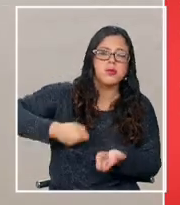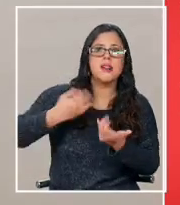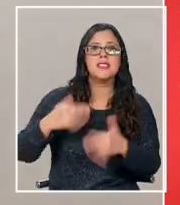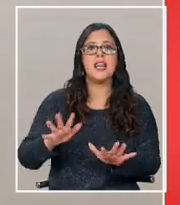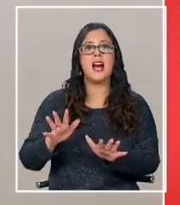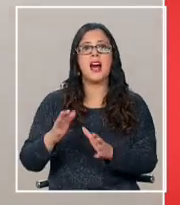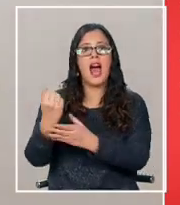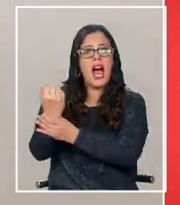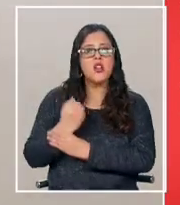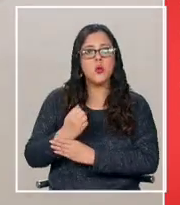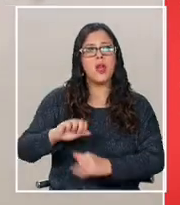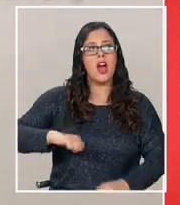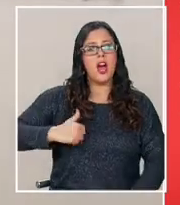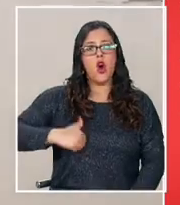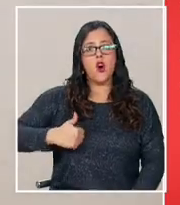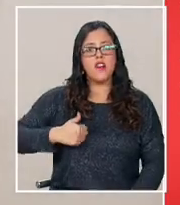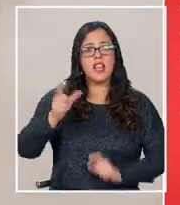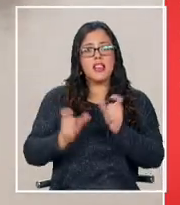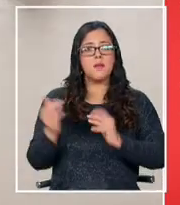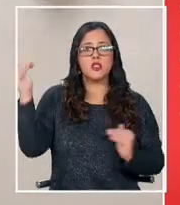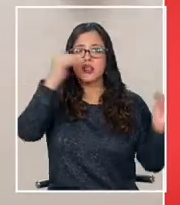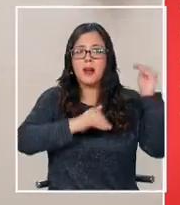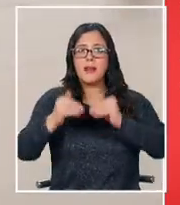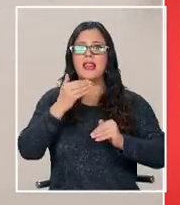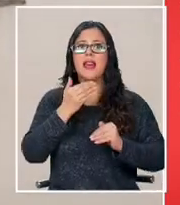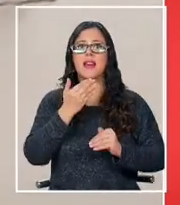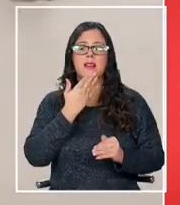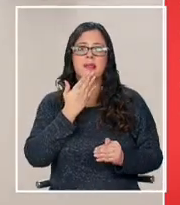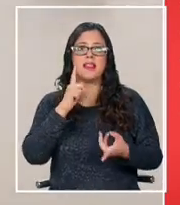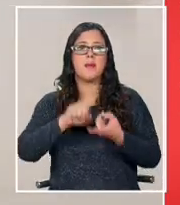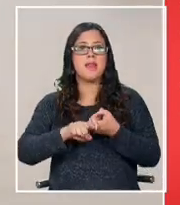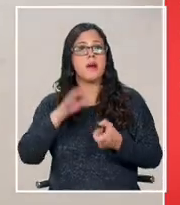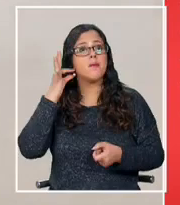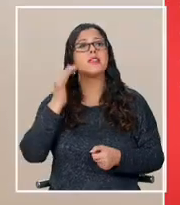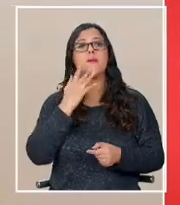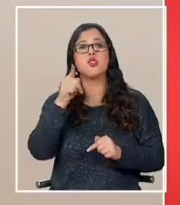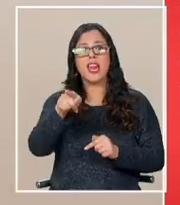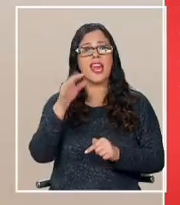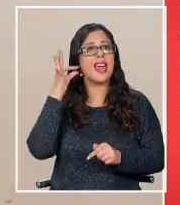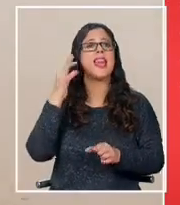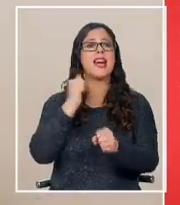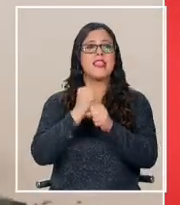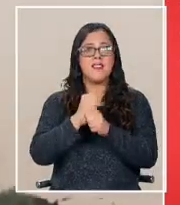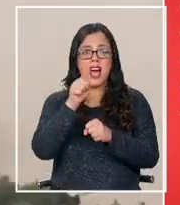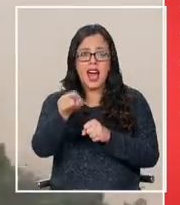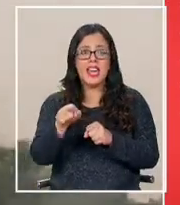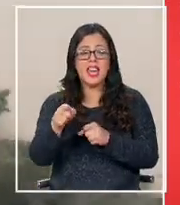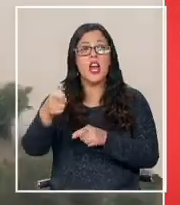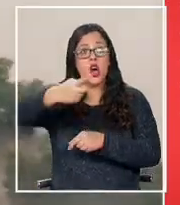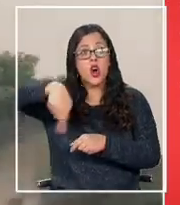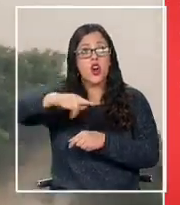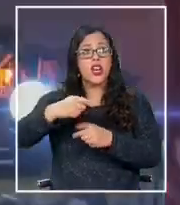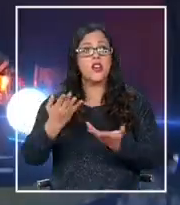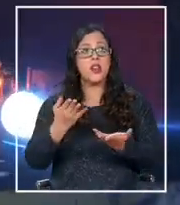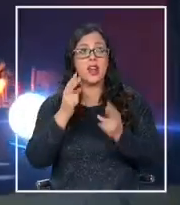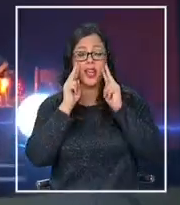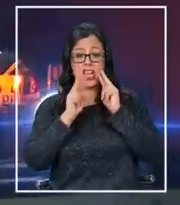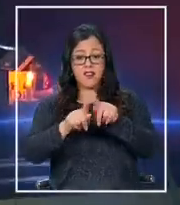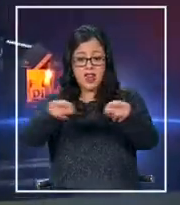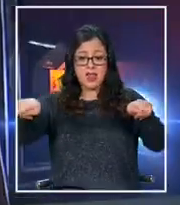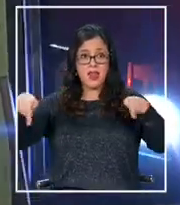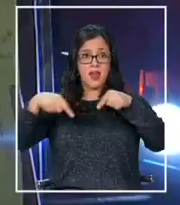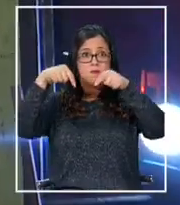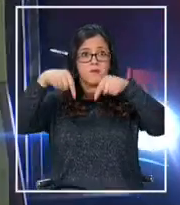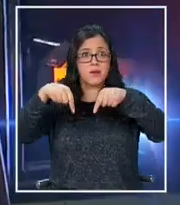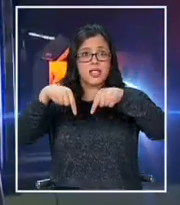un colega de mi señora que trabaja allá. Dice que ellos, con ellos, puta, podíamos limpiar. Si ustedes el piso, mira,